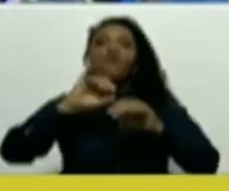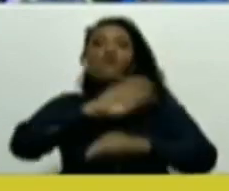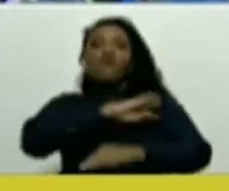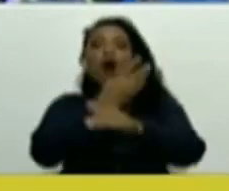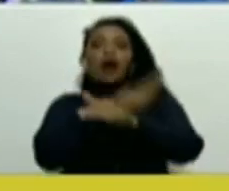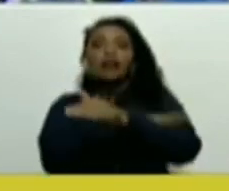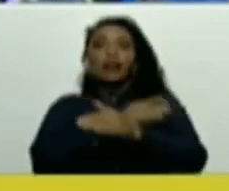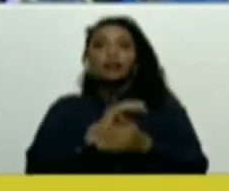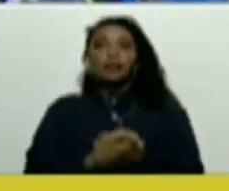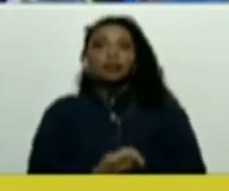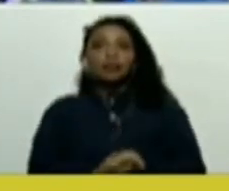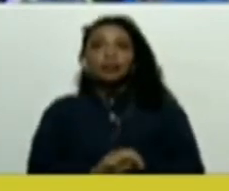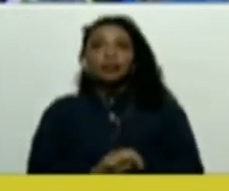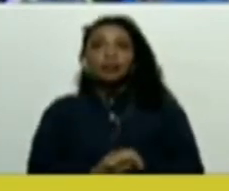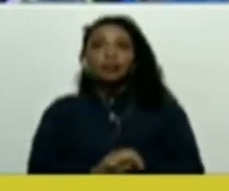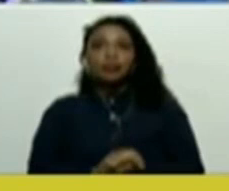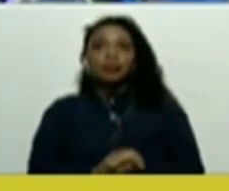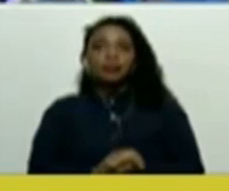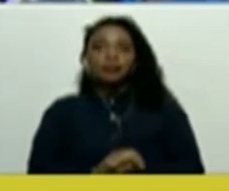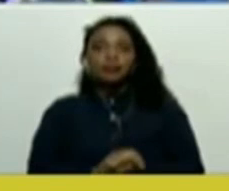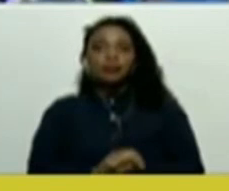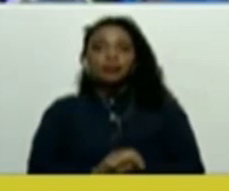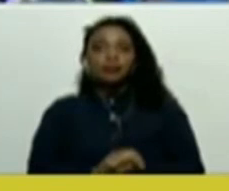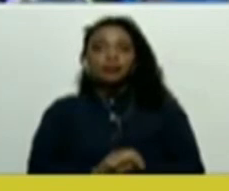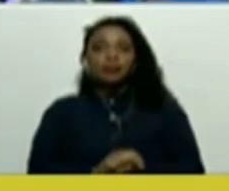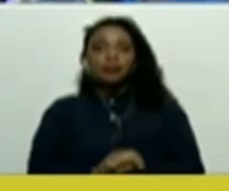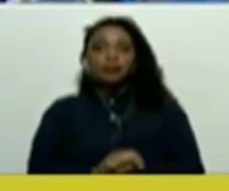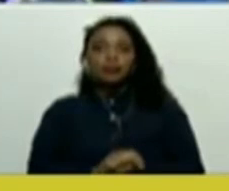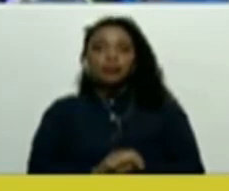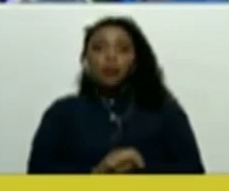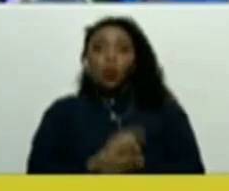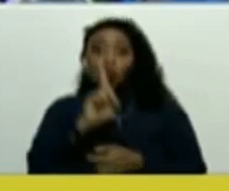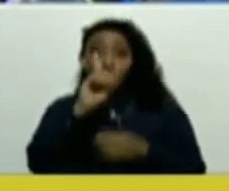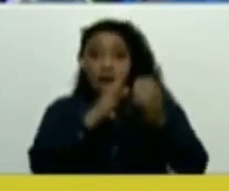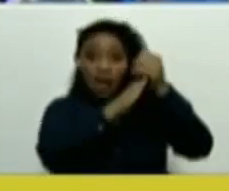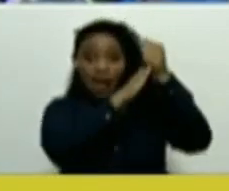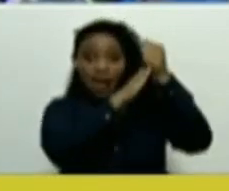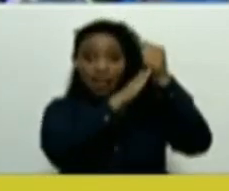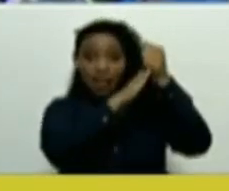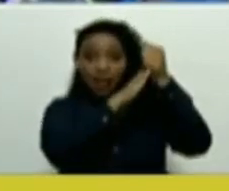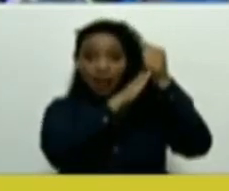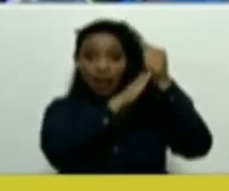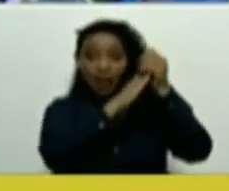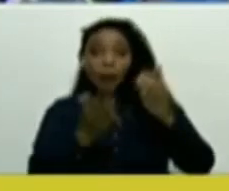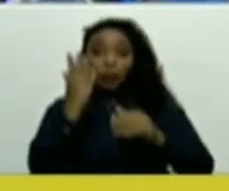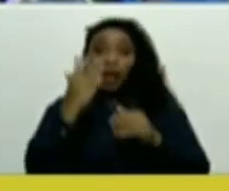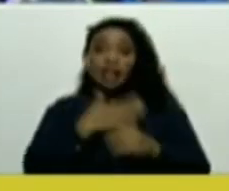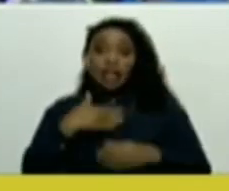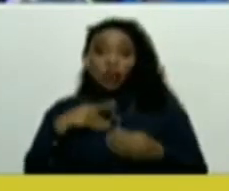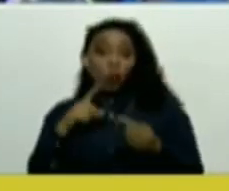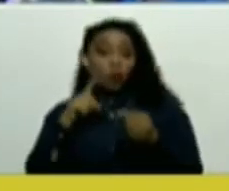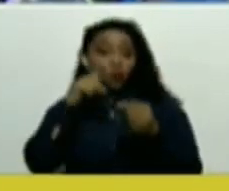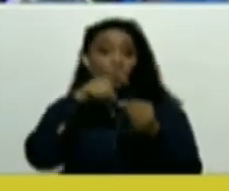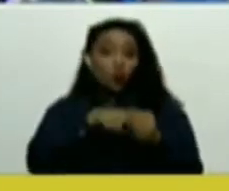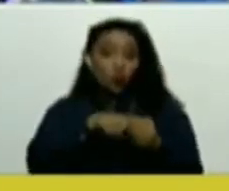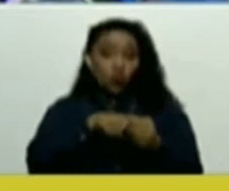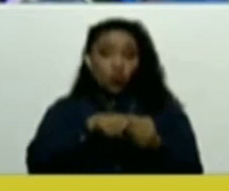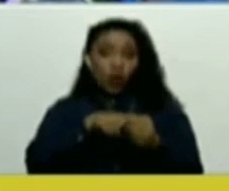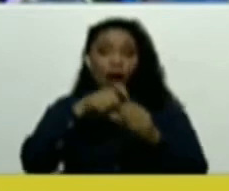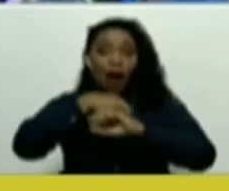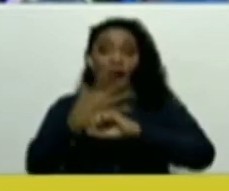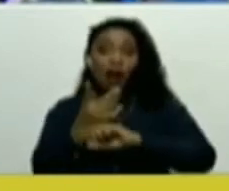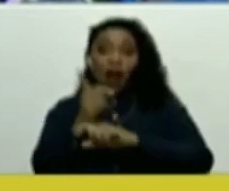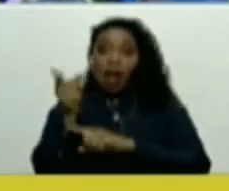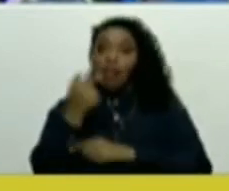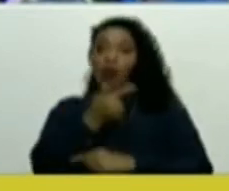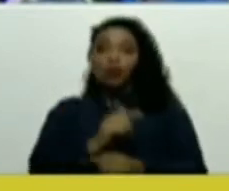particular country with a particular leader wanted to join ALBA. Cuando un líder en particular quiso entrar en el ALBA. He